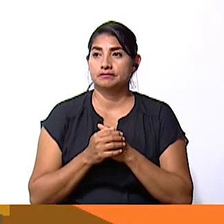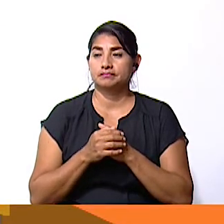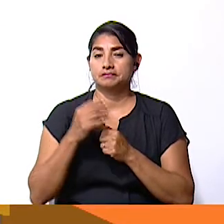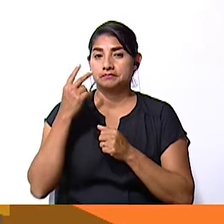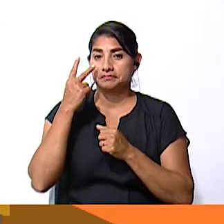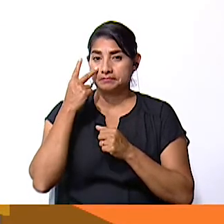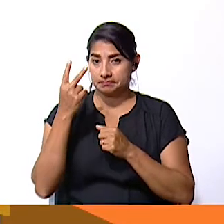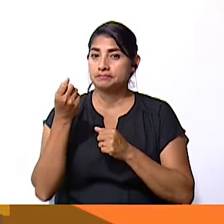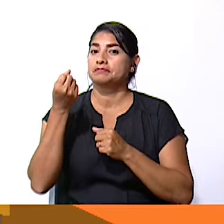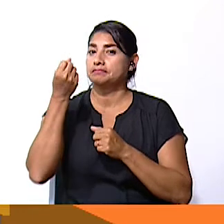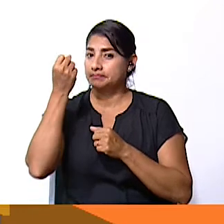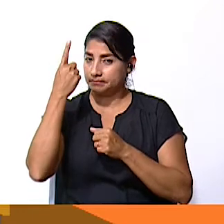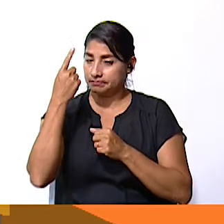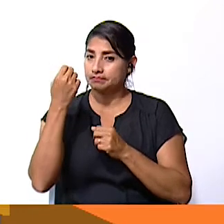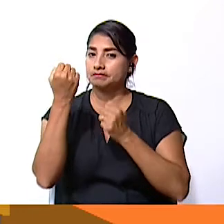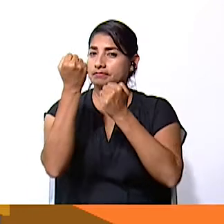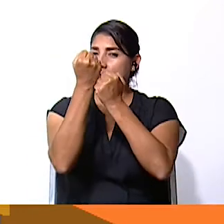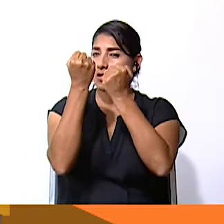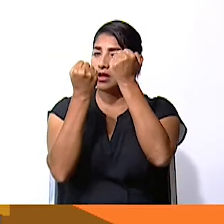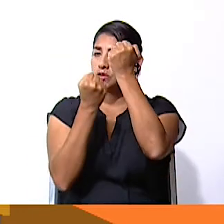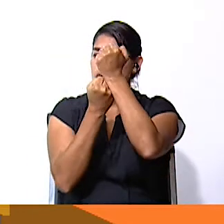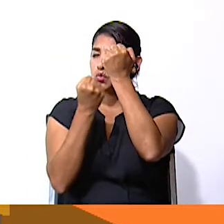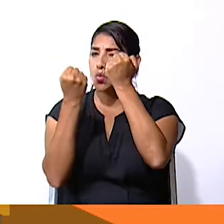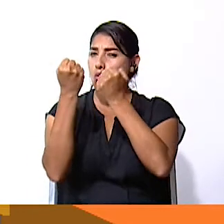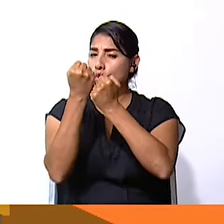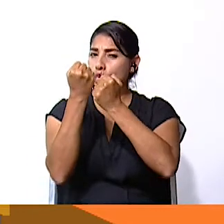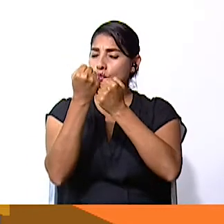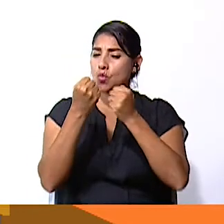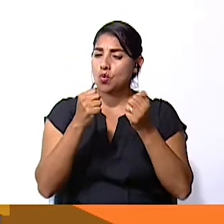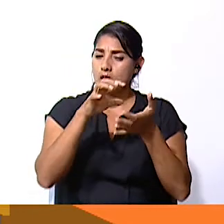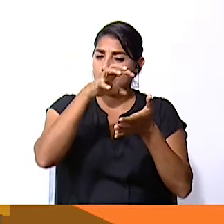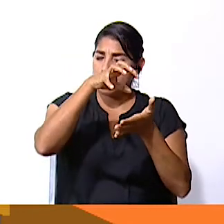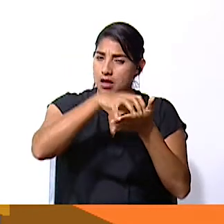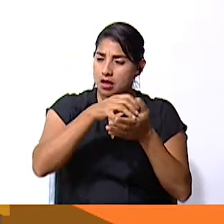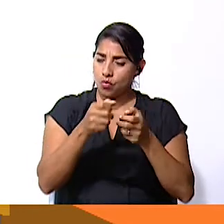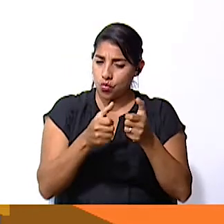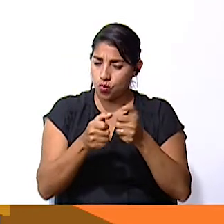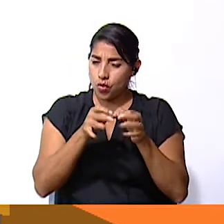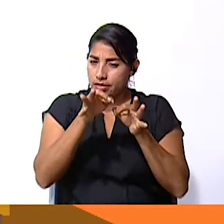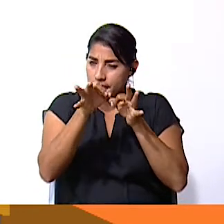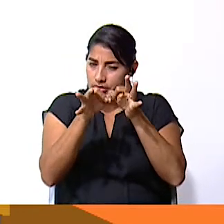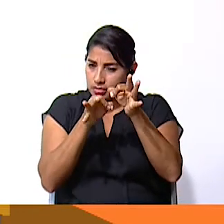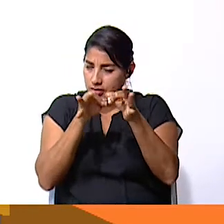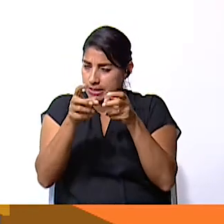Vamos entendiendo la estructura del texto descriptivo.